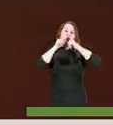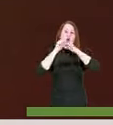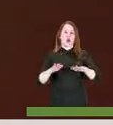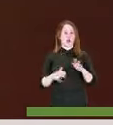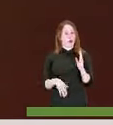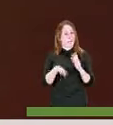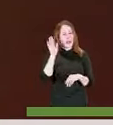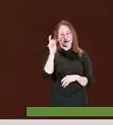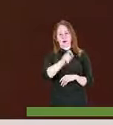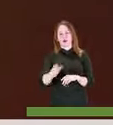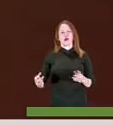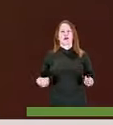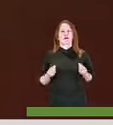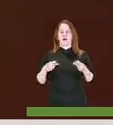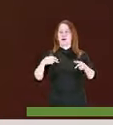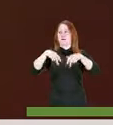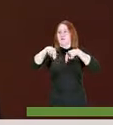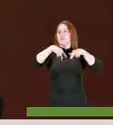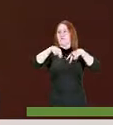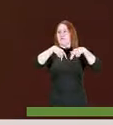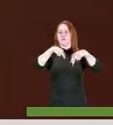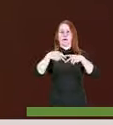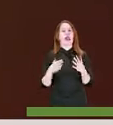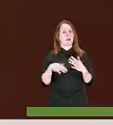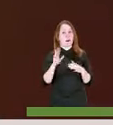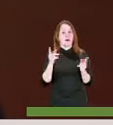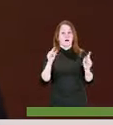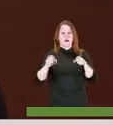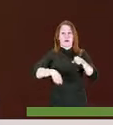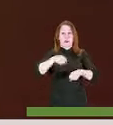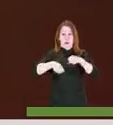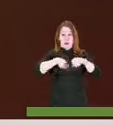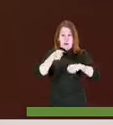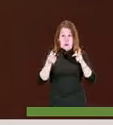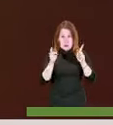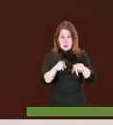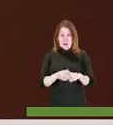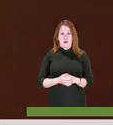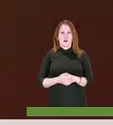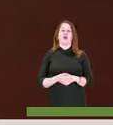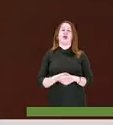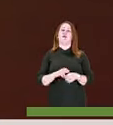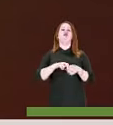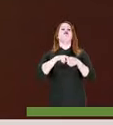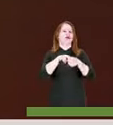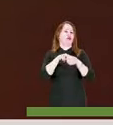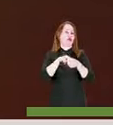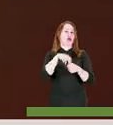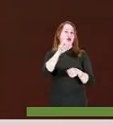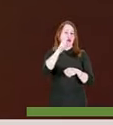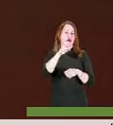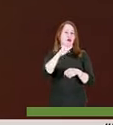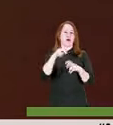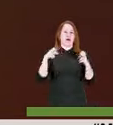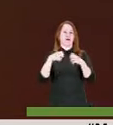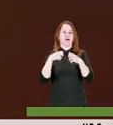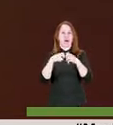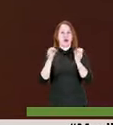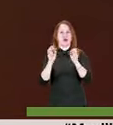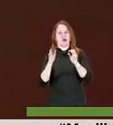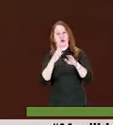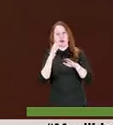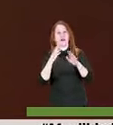para los habitantes, para los peatones, un espacio también para las bicicletas, va a haber lógicamente transporte público cero emisiones. Ese es el objetivo